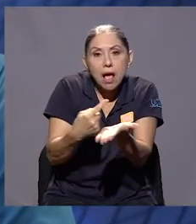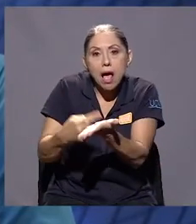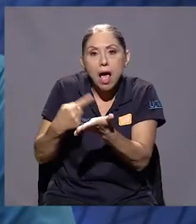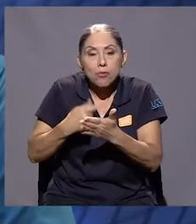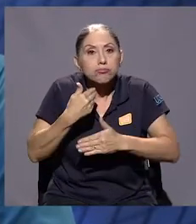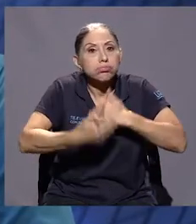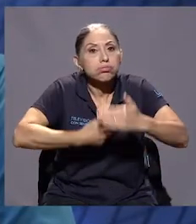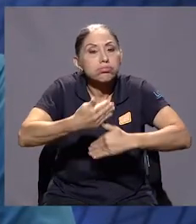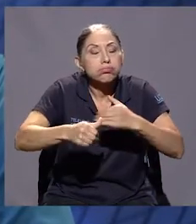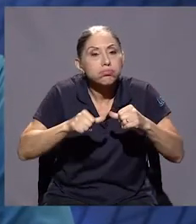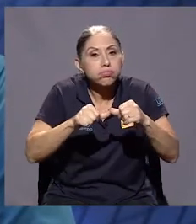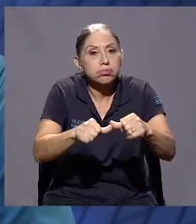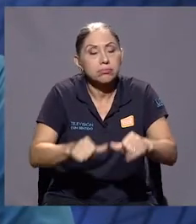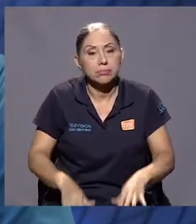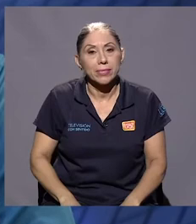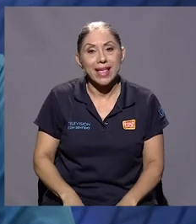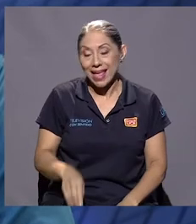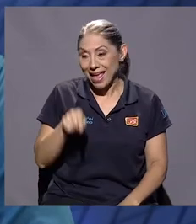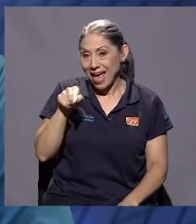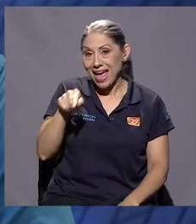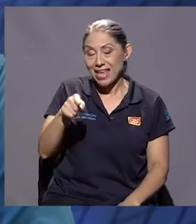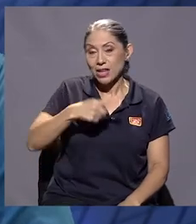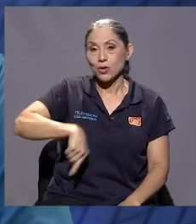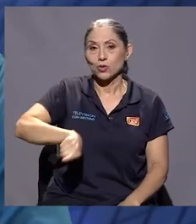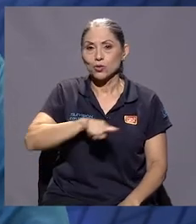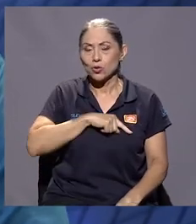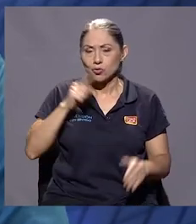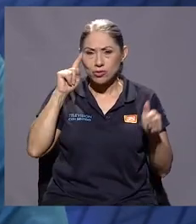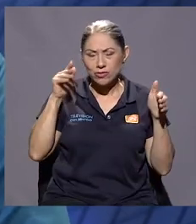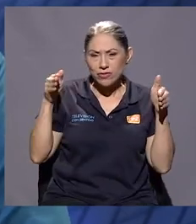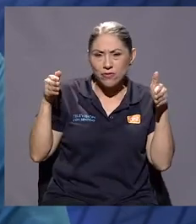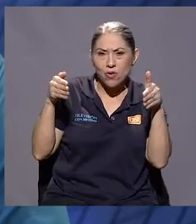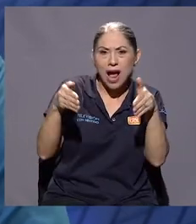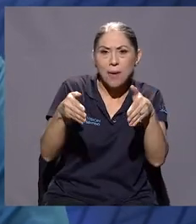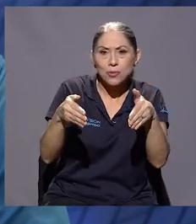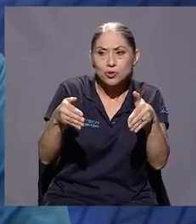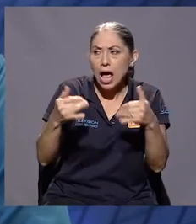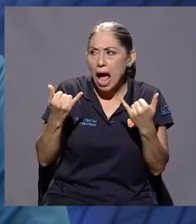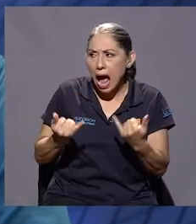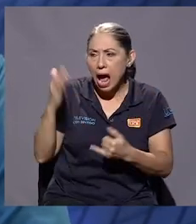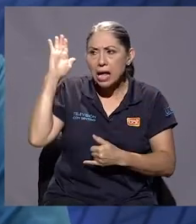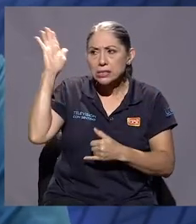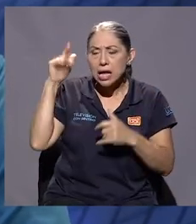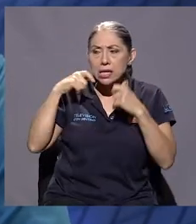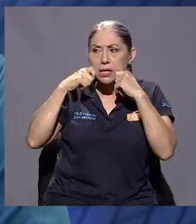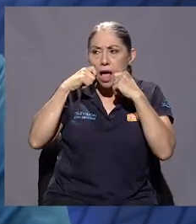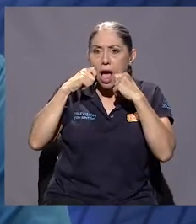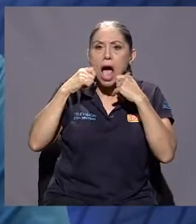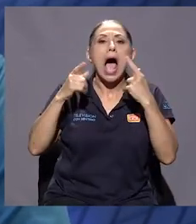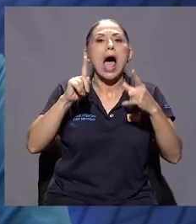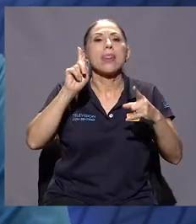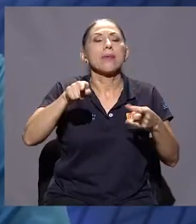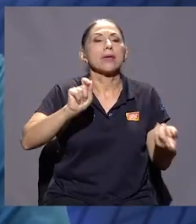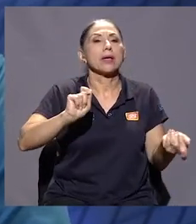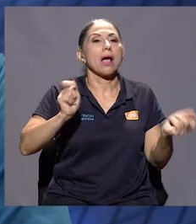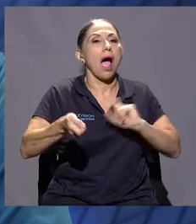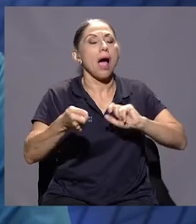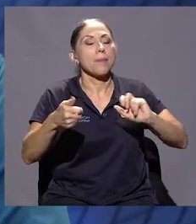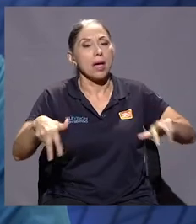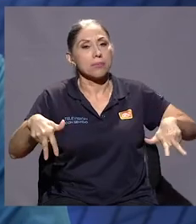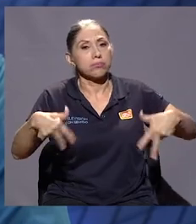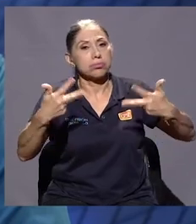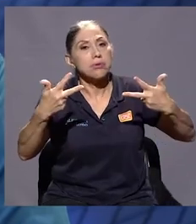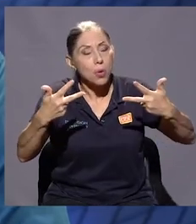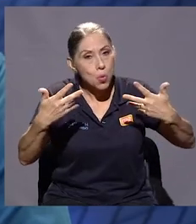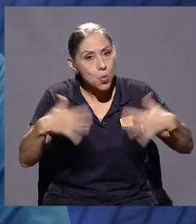nos enfocamos digamos en el tema de convertirlas las charlas en espacios virtuales que realmente ha tenido su ventaja